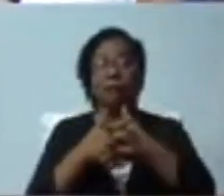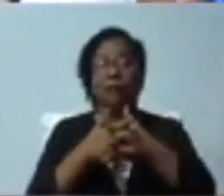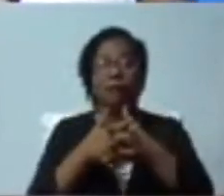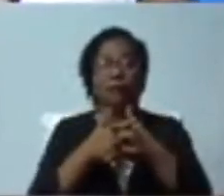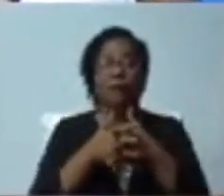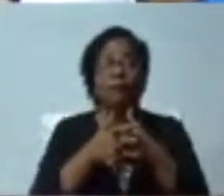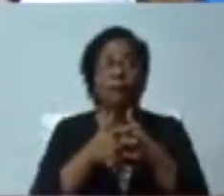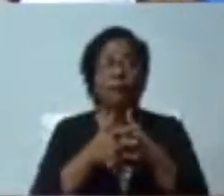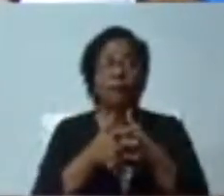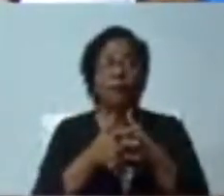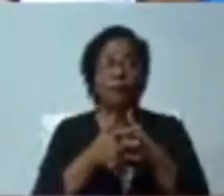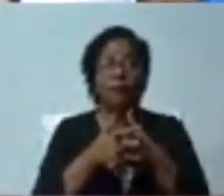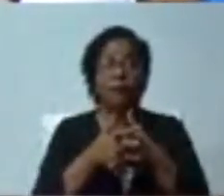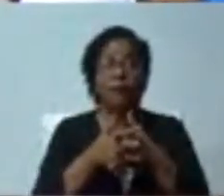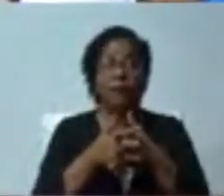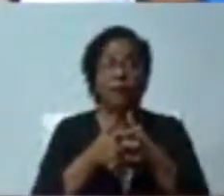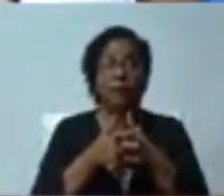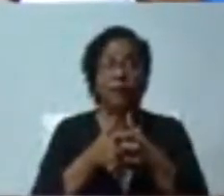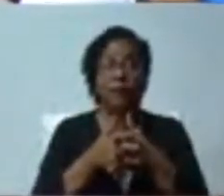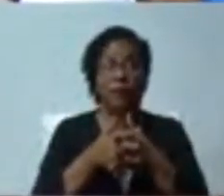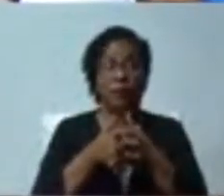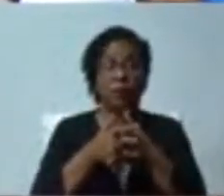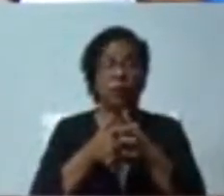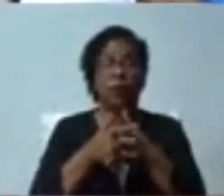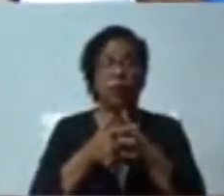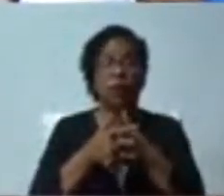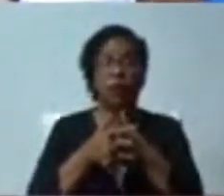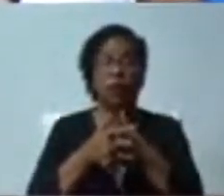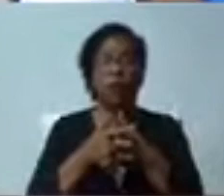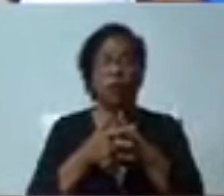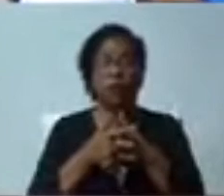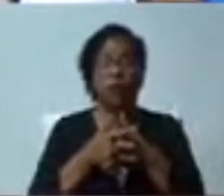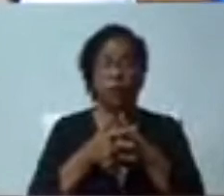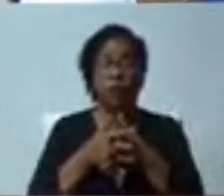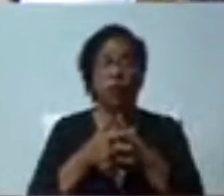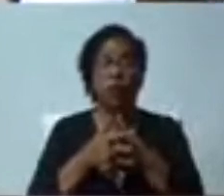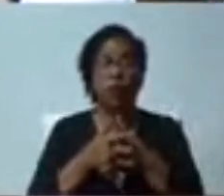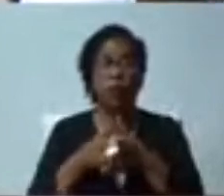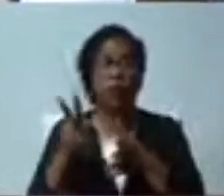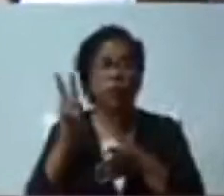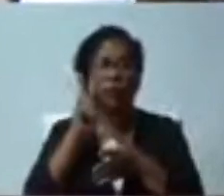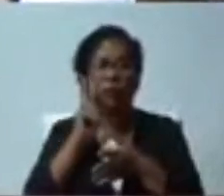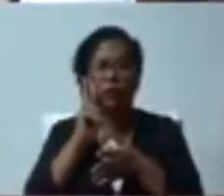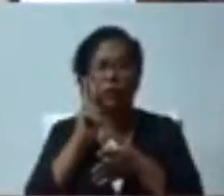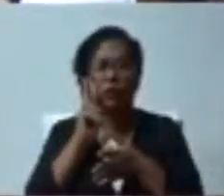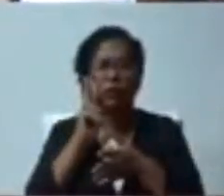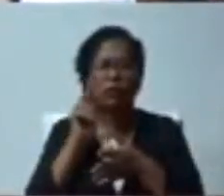ya la cifra, no veo aquí los colegas del exterior,